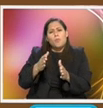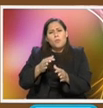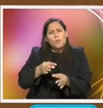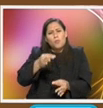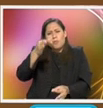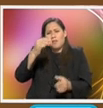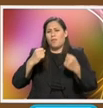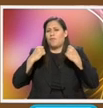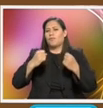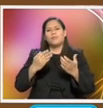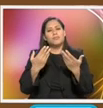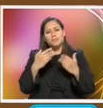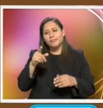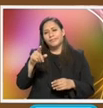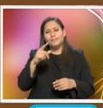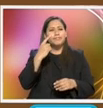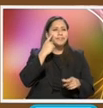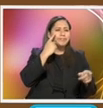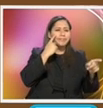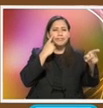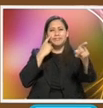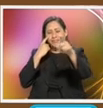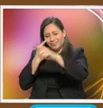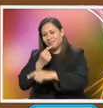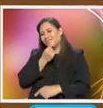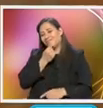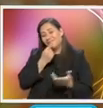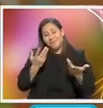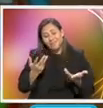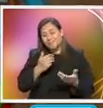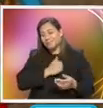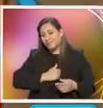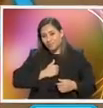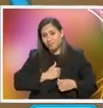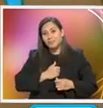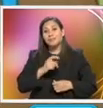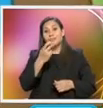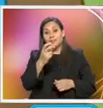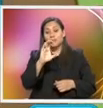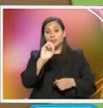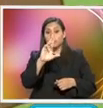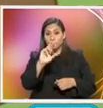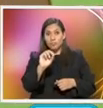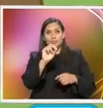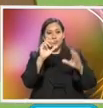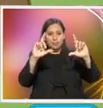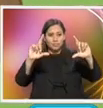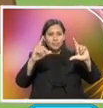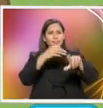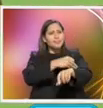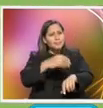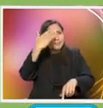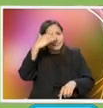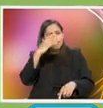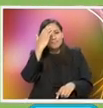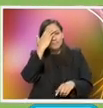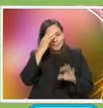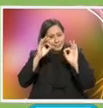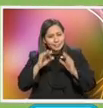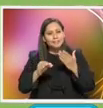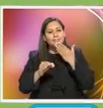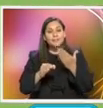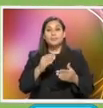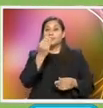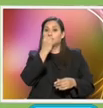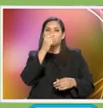es uno de los grandes factores, y esto es un tesoro que las familias sepan esto, porque muchas veces evidentemente no